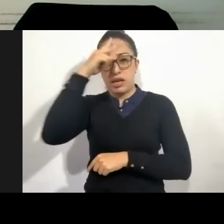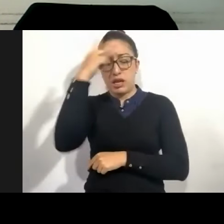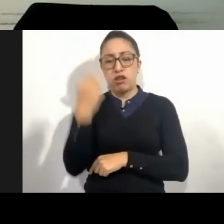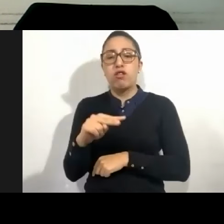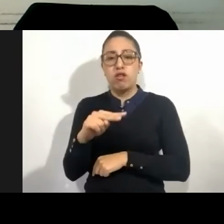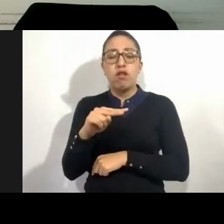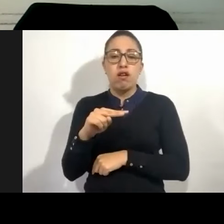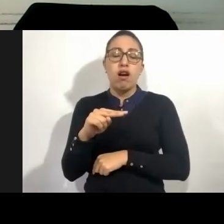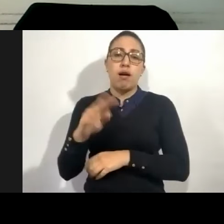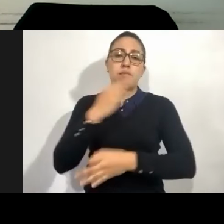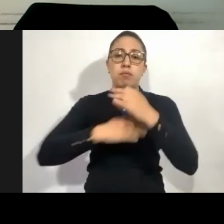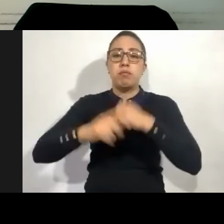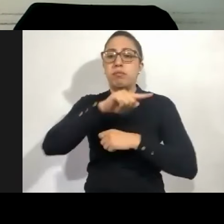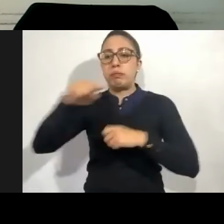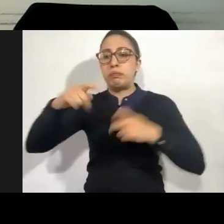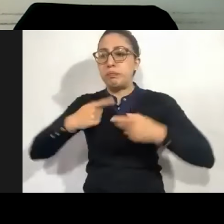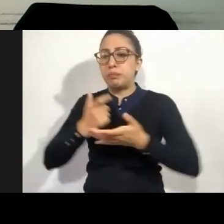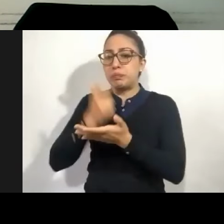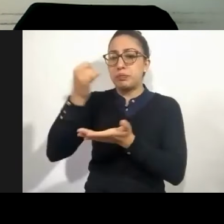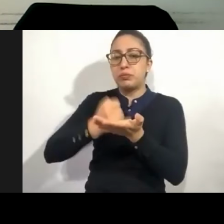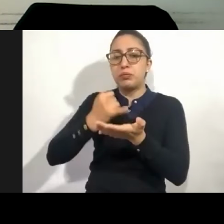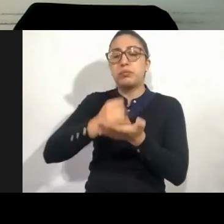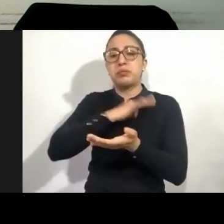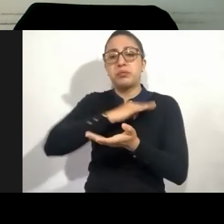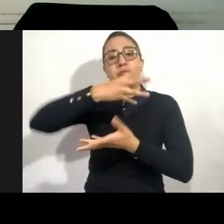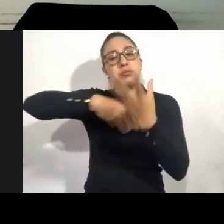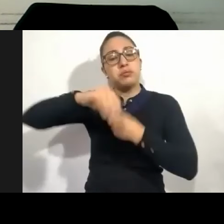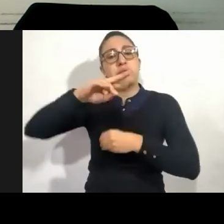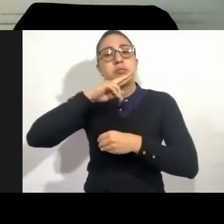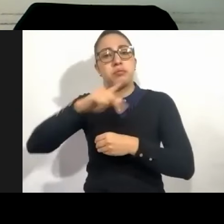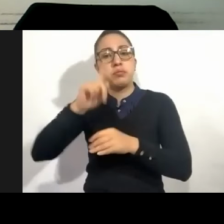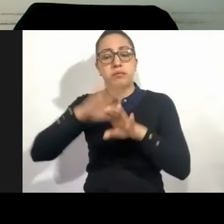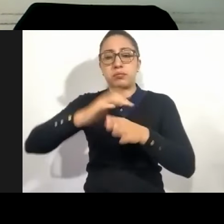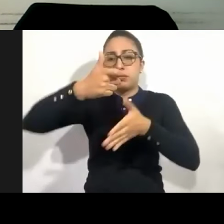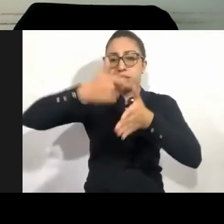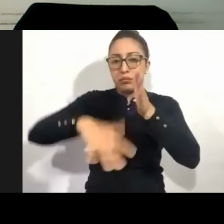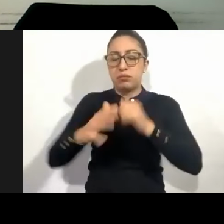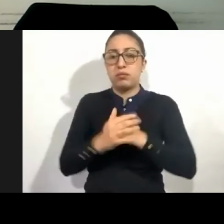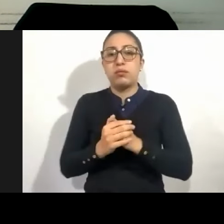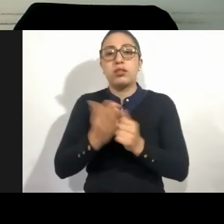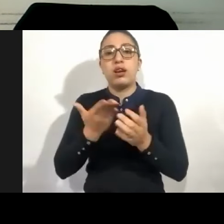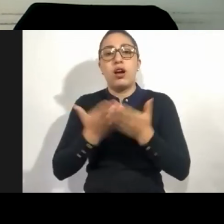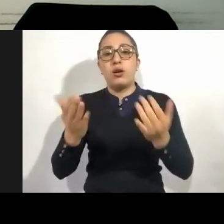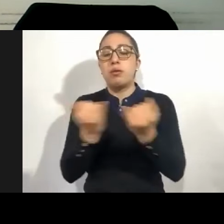contribuyentes. Es de reconocerse que se mantienen los beneficios